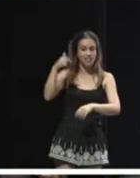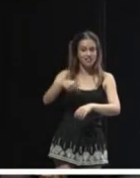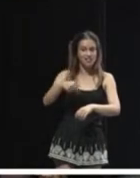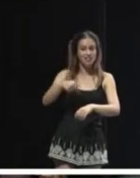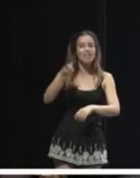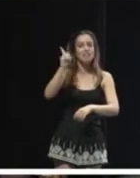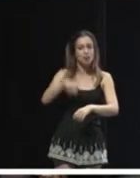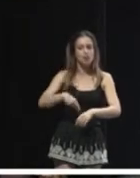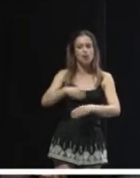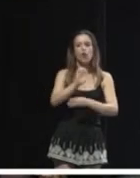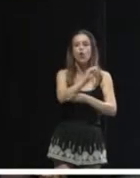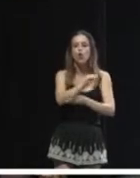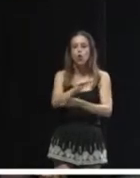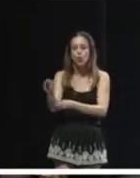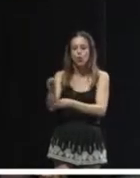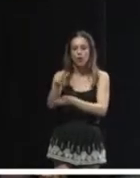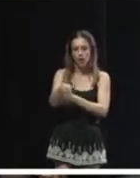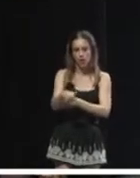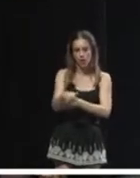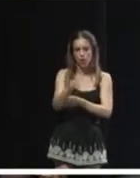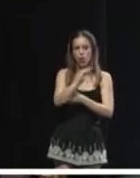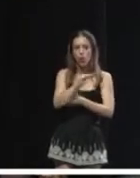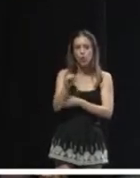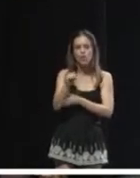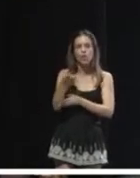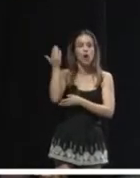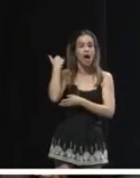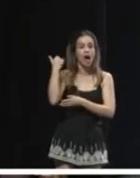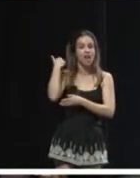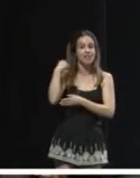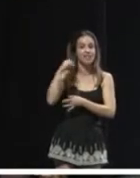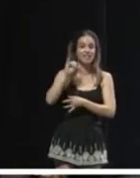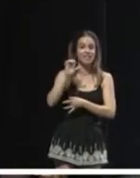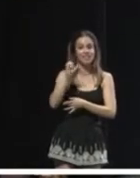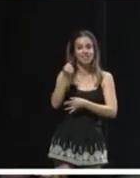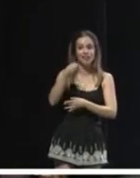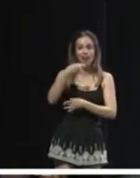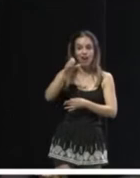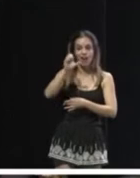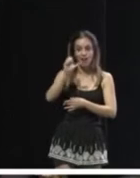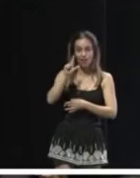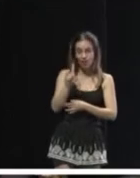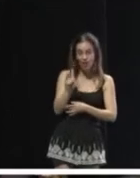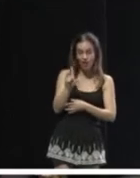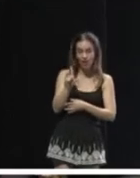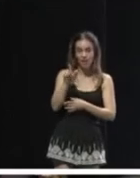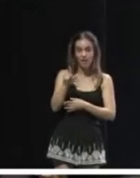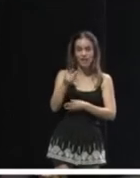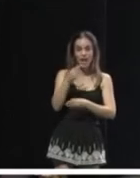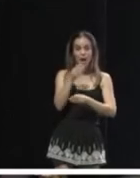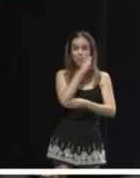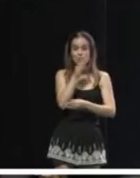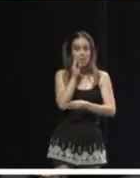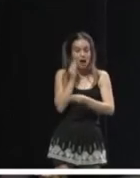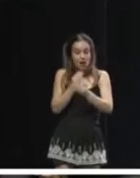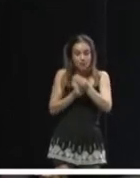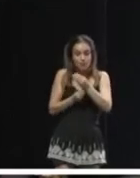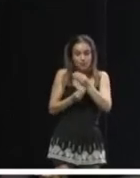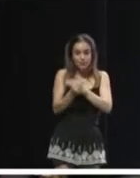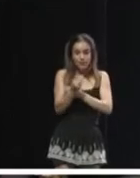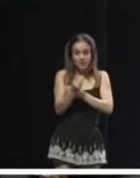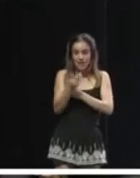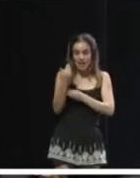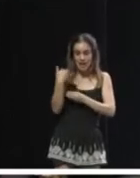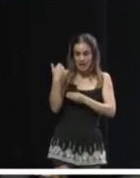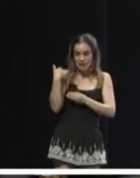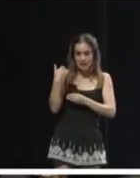los cuidados. Antes, Isabel, que acaba de ser madre, decía algo que yo